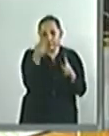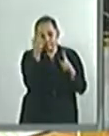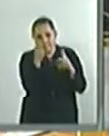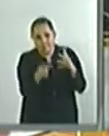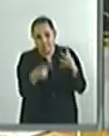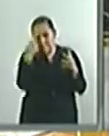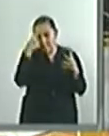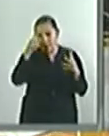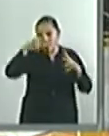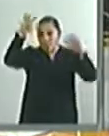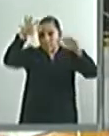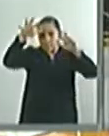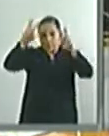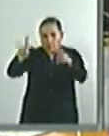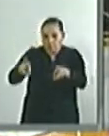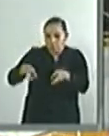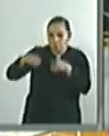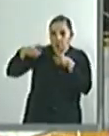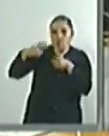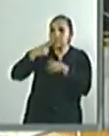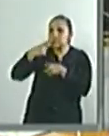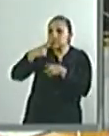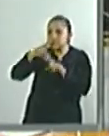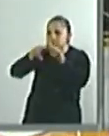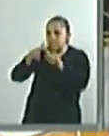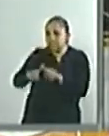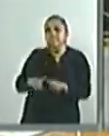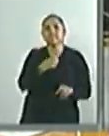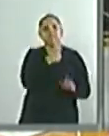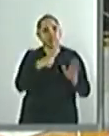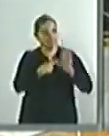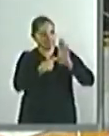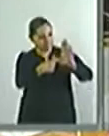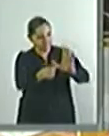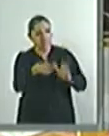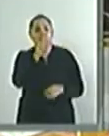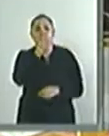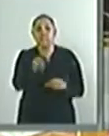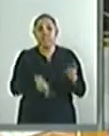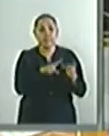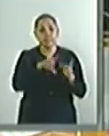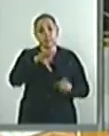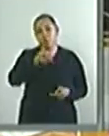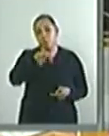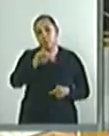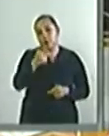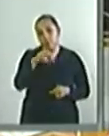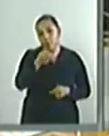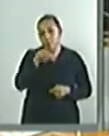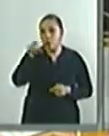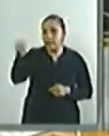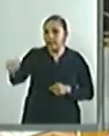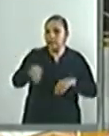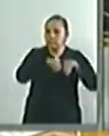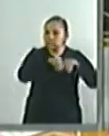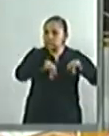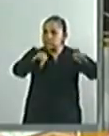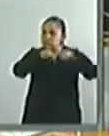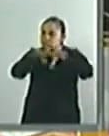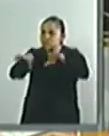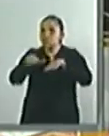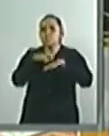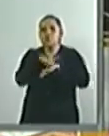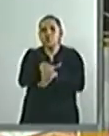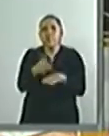asimismo para que la comisión nacional de agua difunda la forma en que se ha